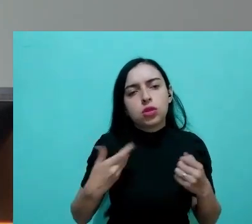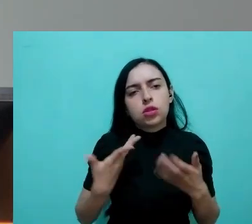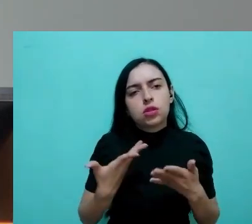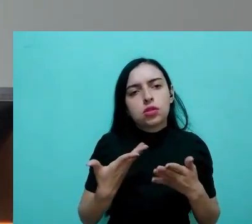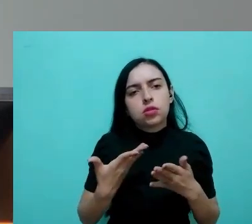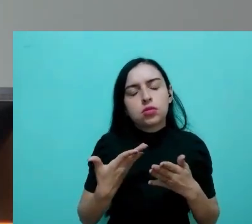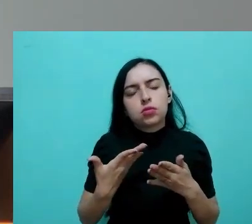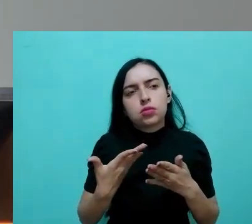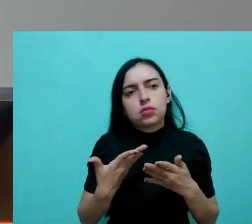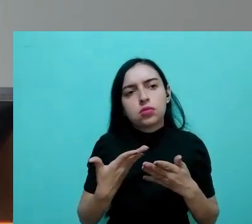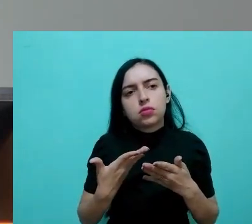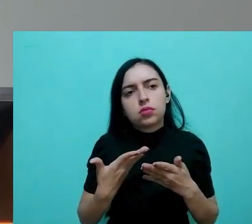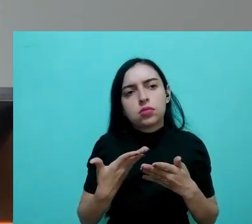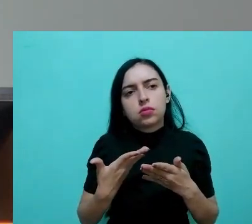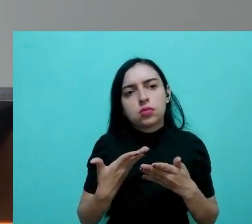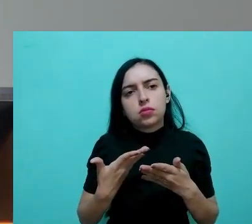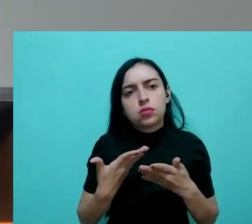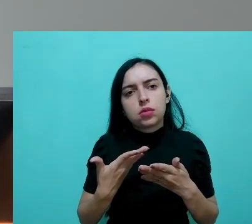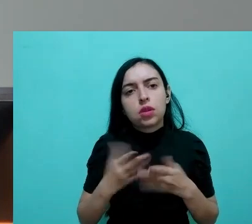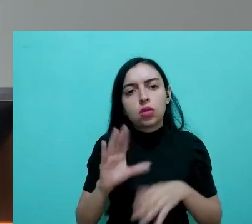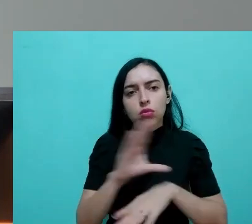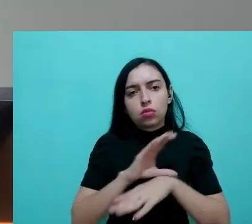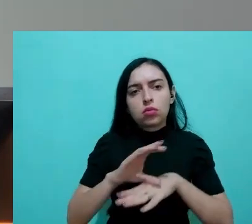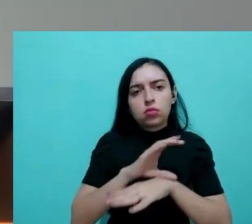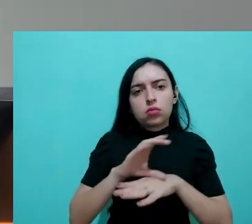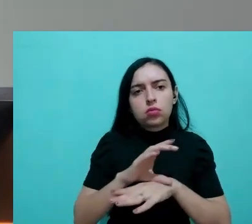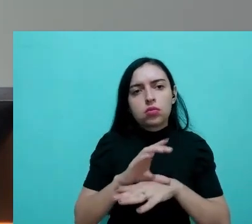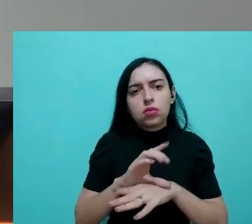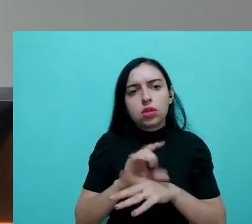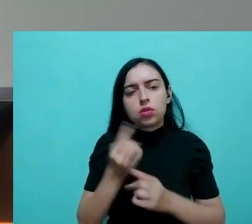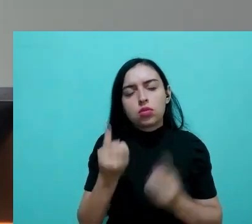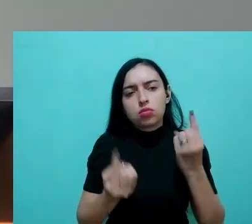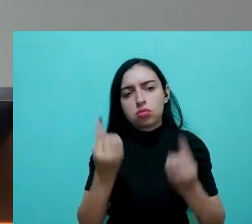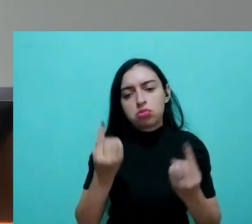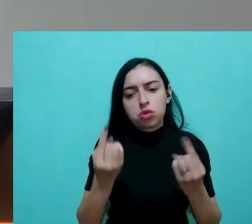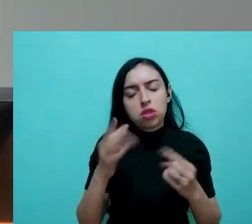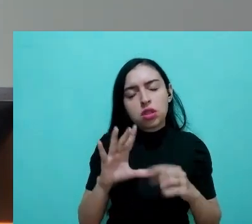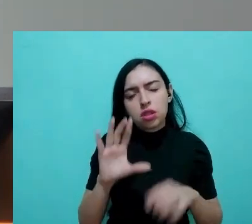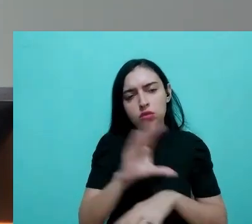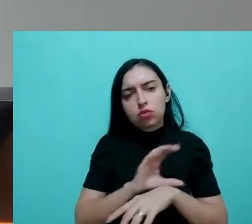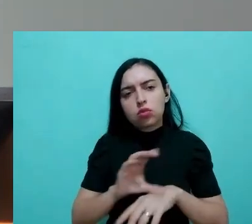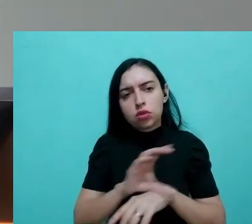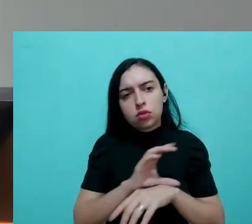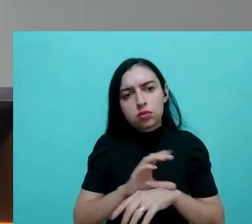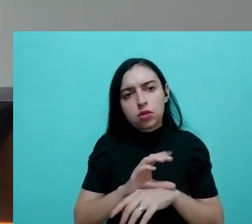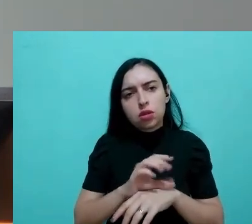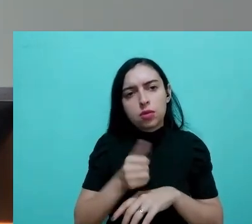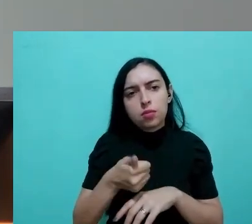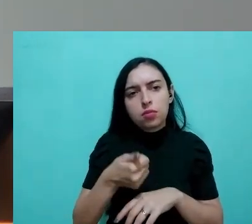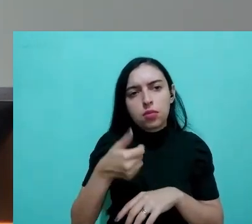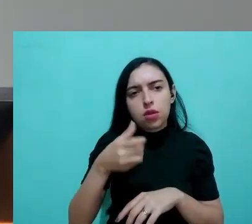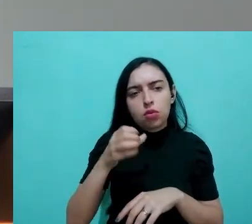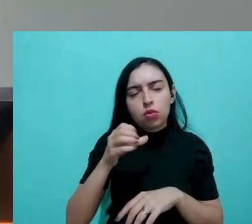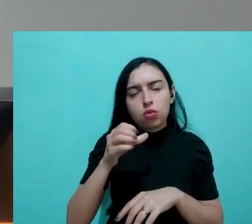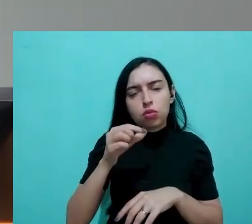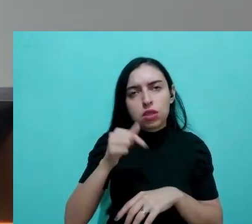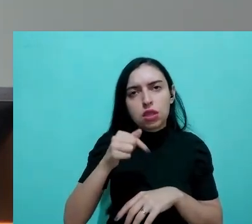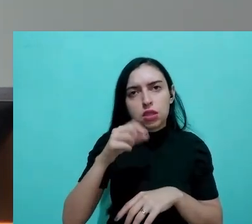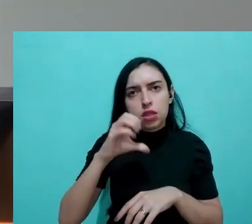ejerce la revisión constitucional. Y unas de las constituciones, las de 1793, la